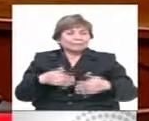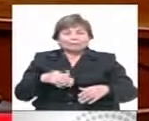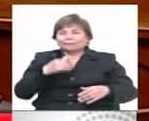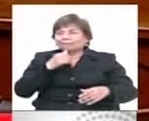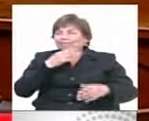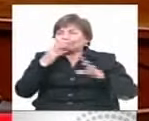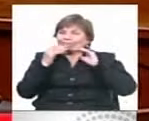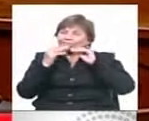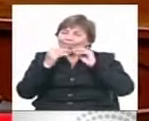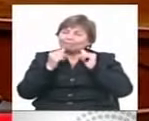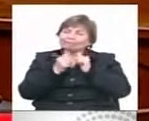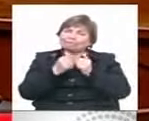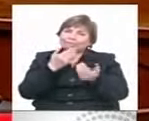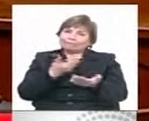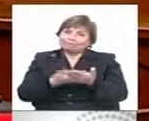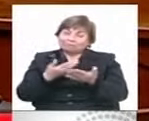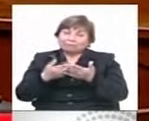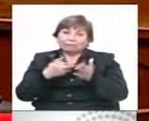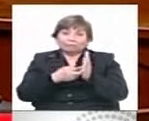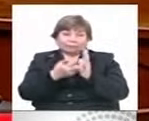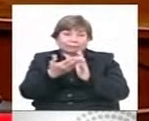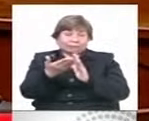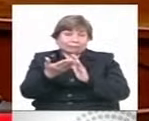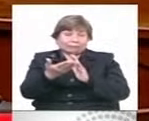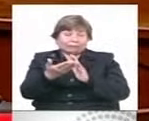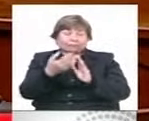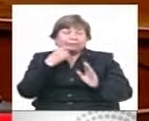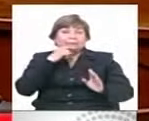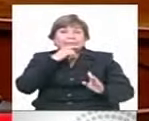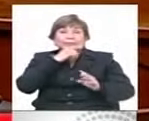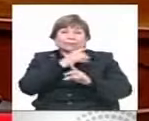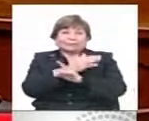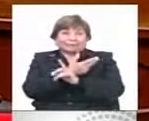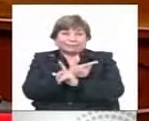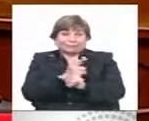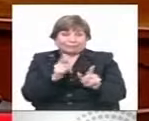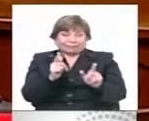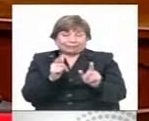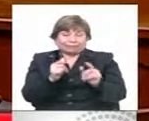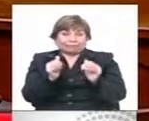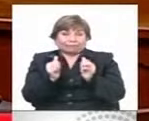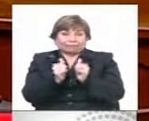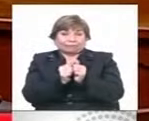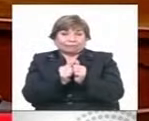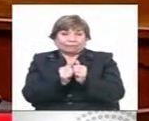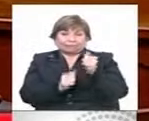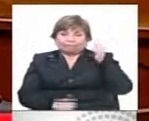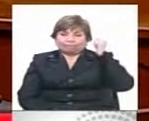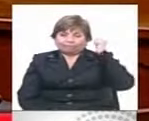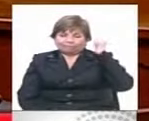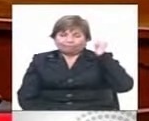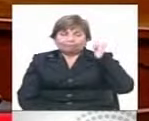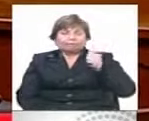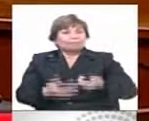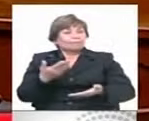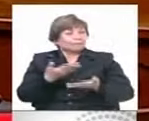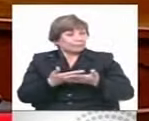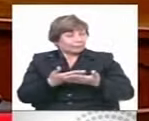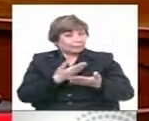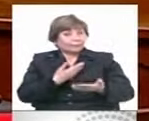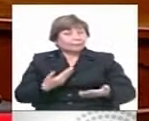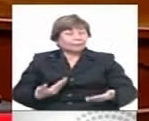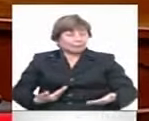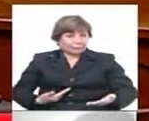proponemos lo siguiente: mujeres libres y con derechos. Este gobierno reafirma